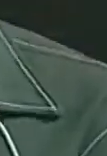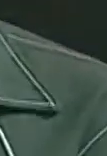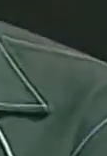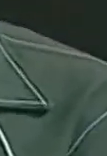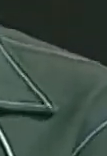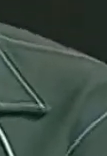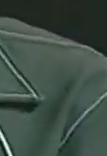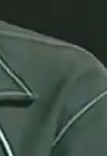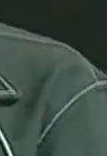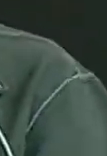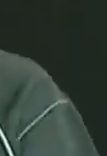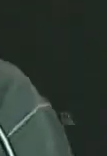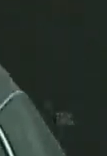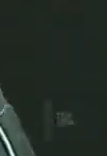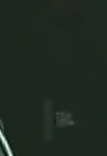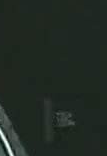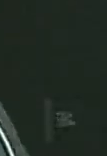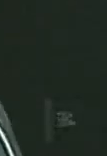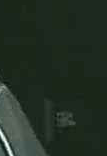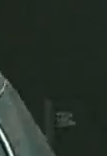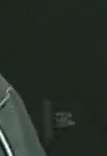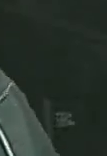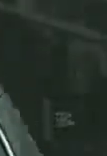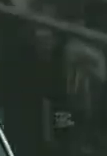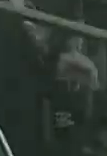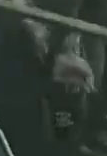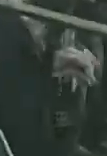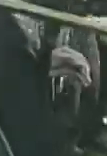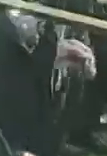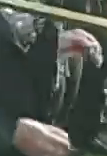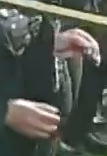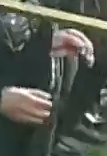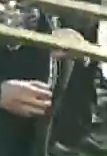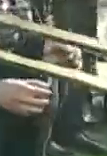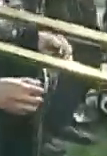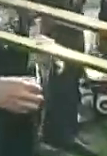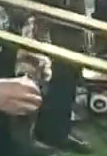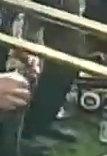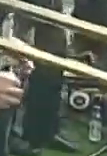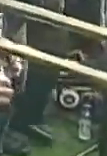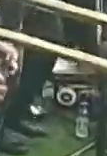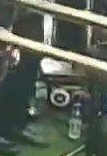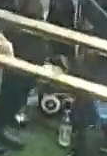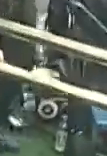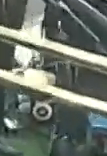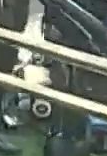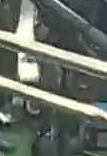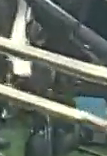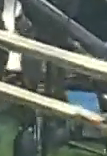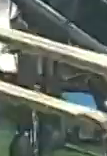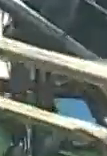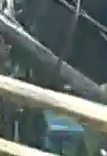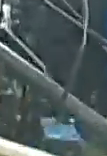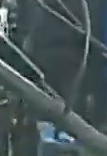la línea presidencial que sigue la educación. Como el otoño Rodríguez, como el otoño